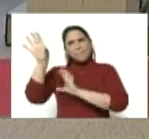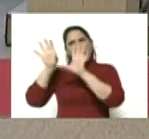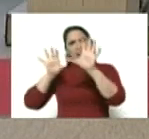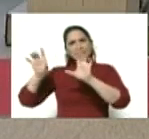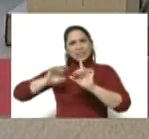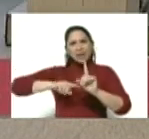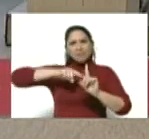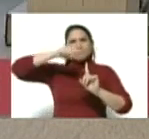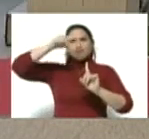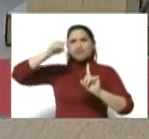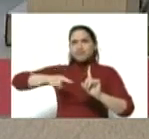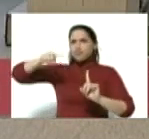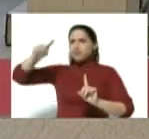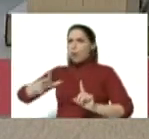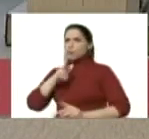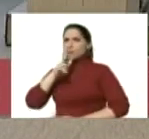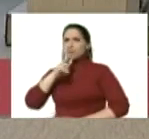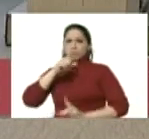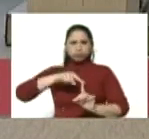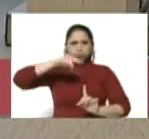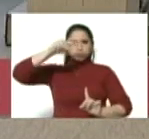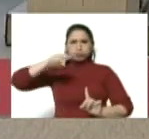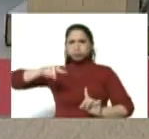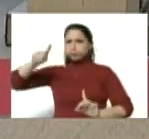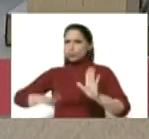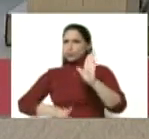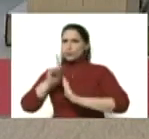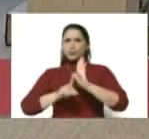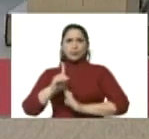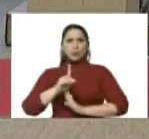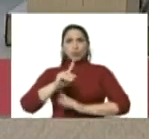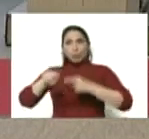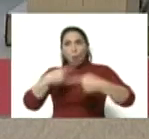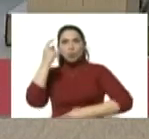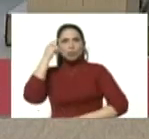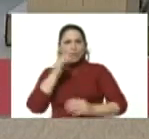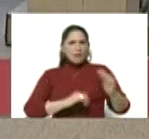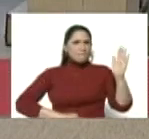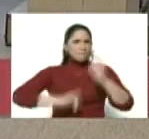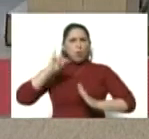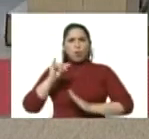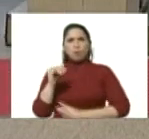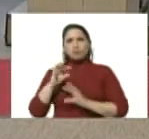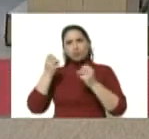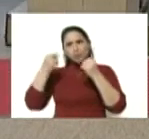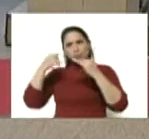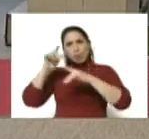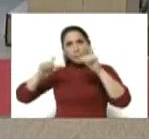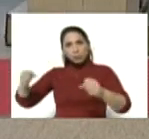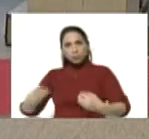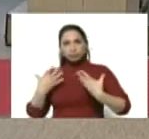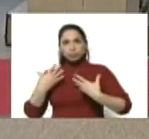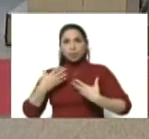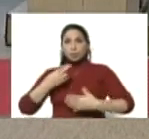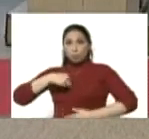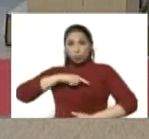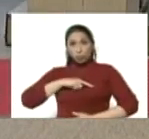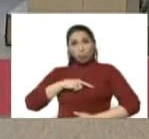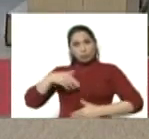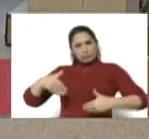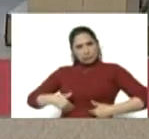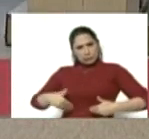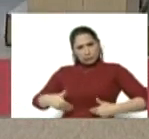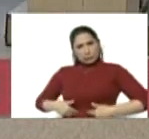curvas exponenciales, con curvas de crecimiento que cada día duplica el número de casos, mientras nosotros con mucho